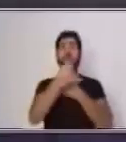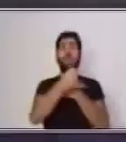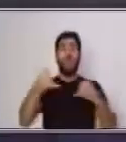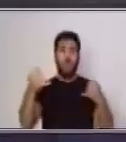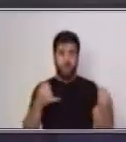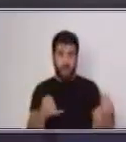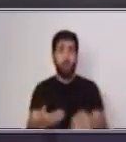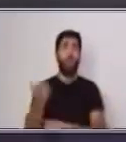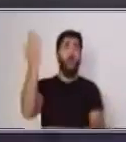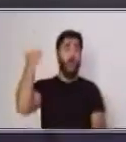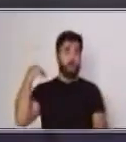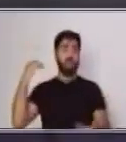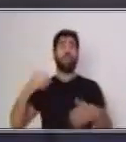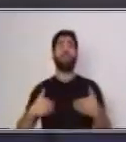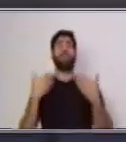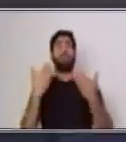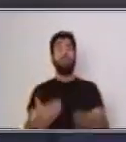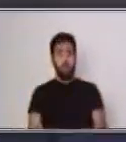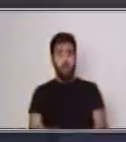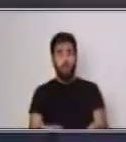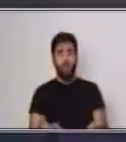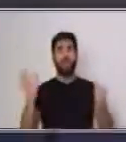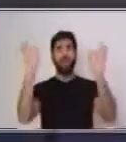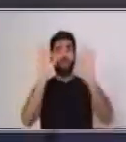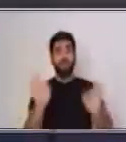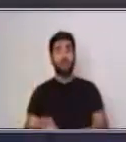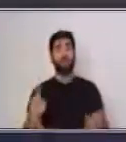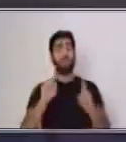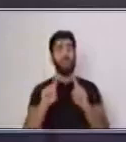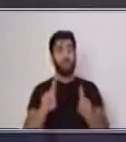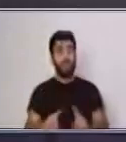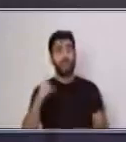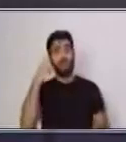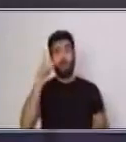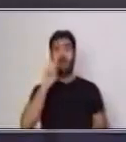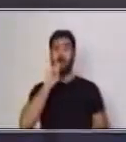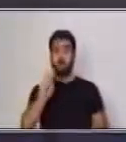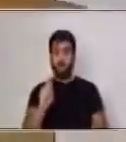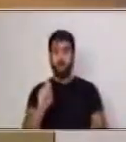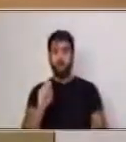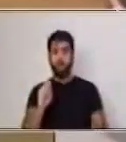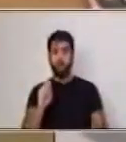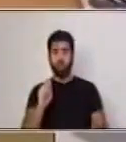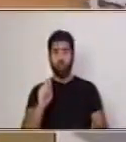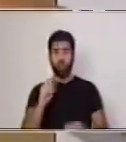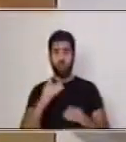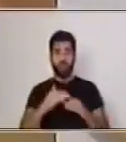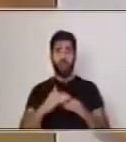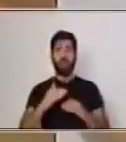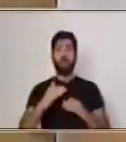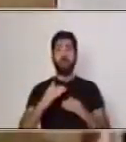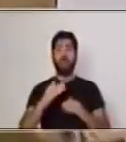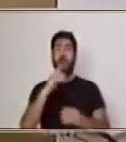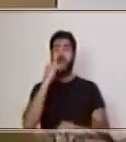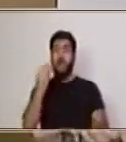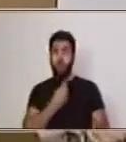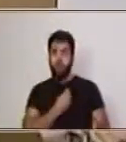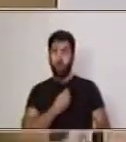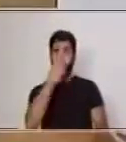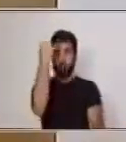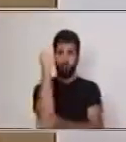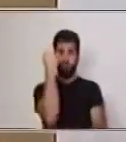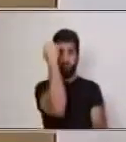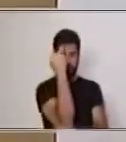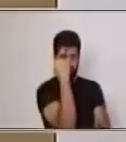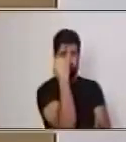Edad Media dejaron ingeniosas formas para conseguir aumentar la estabilidad y la resistencia de la estructura de las